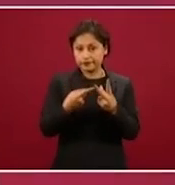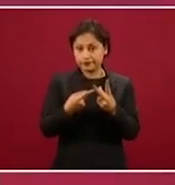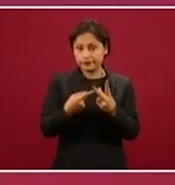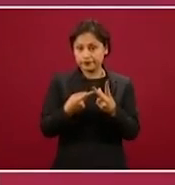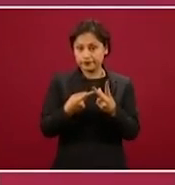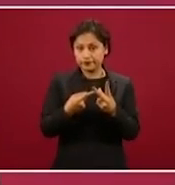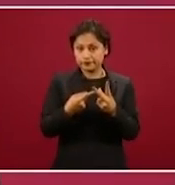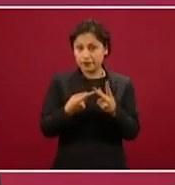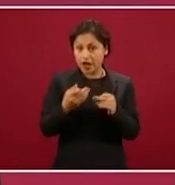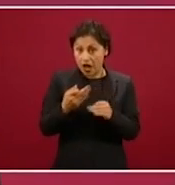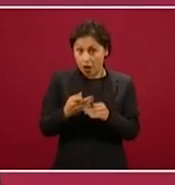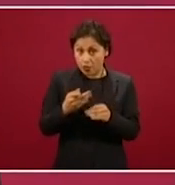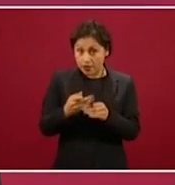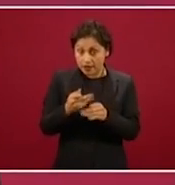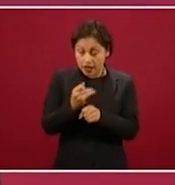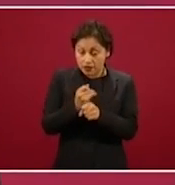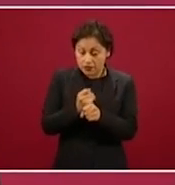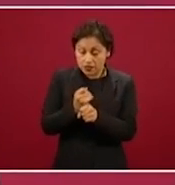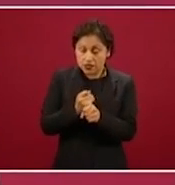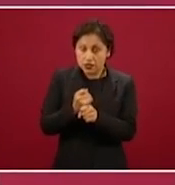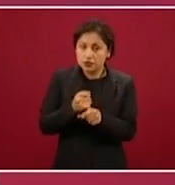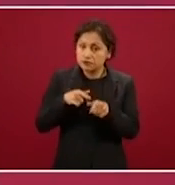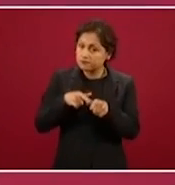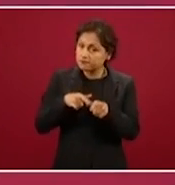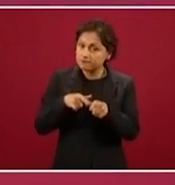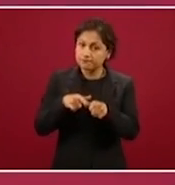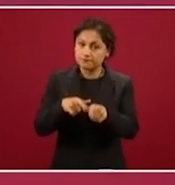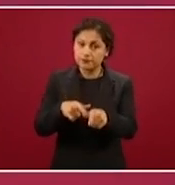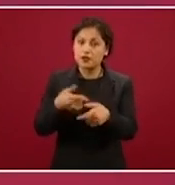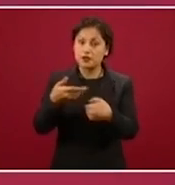Hay una investigación abierta sobre esto.